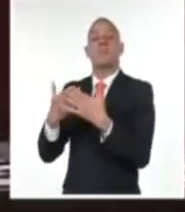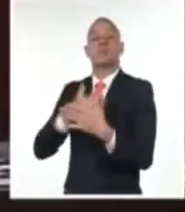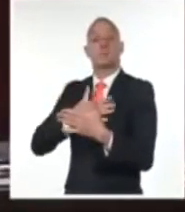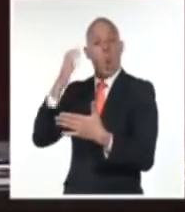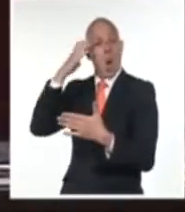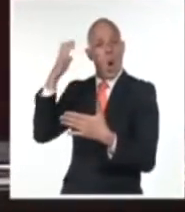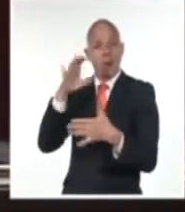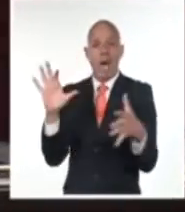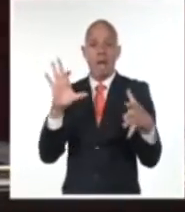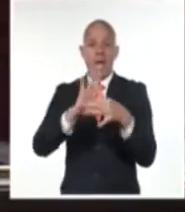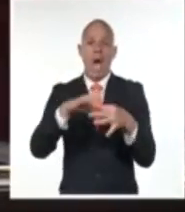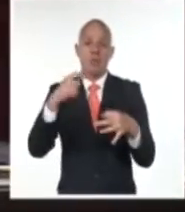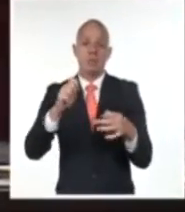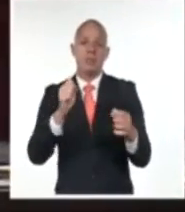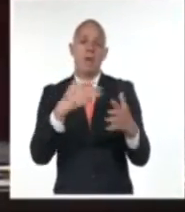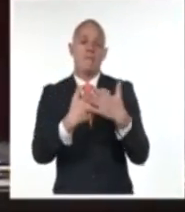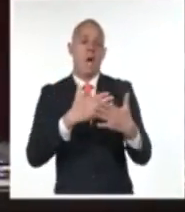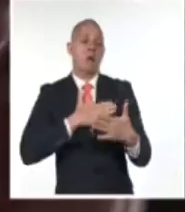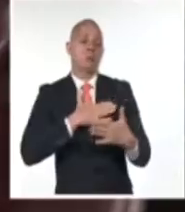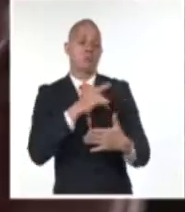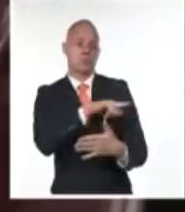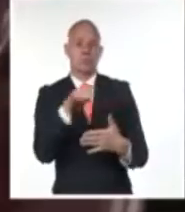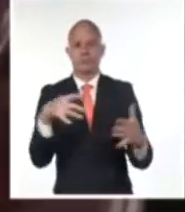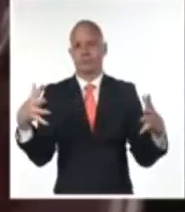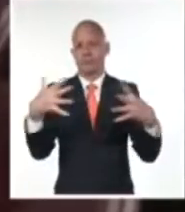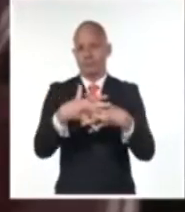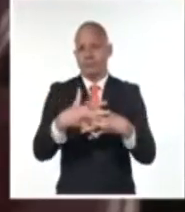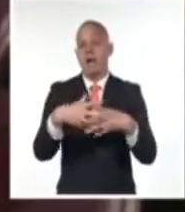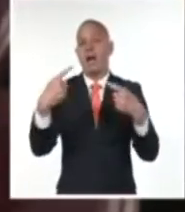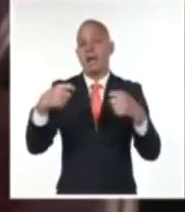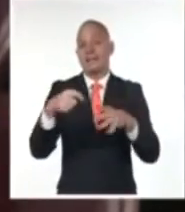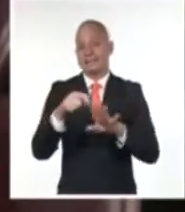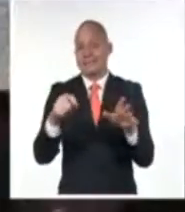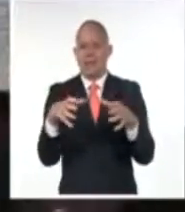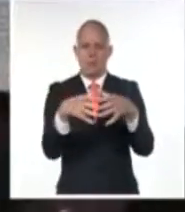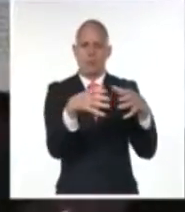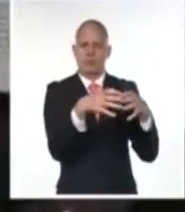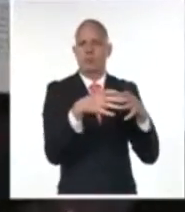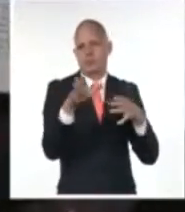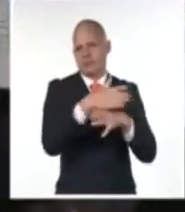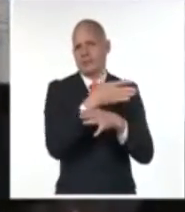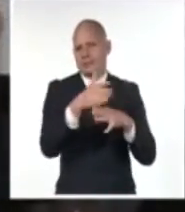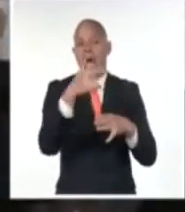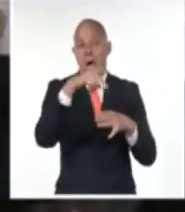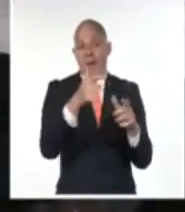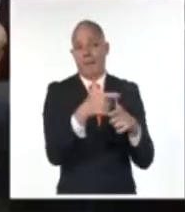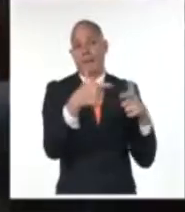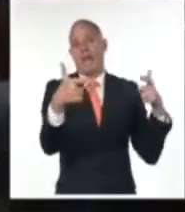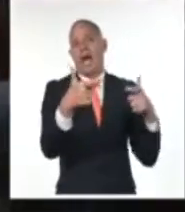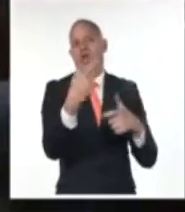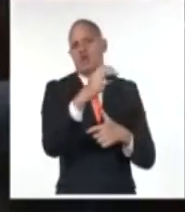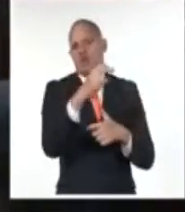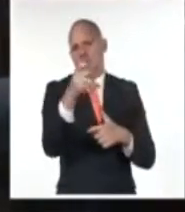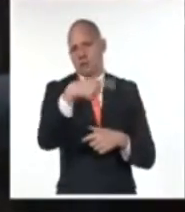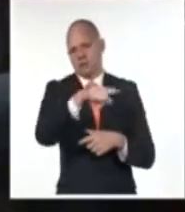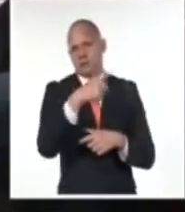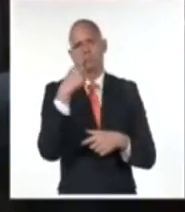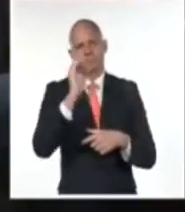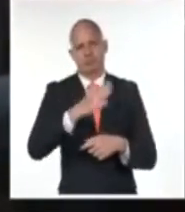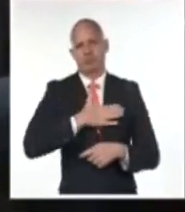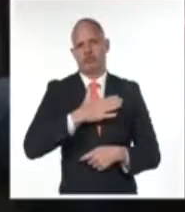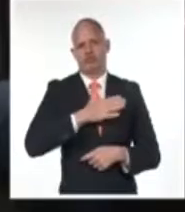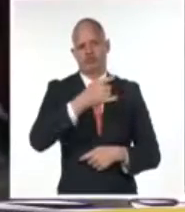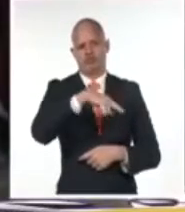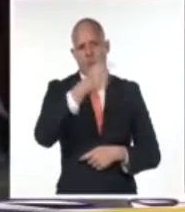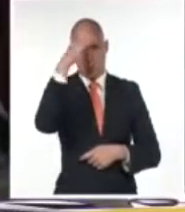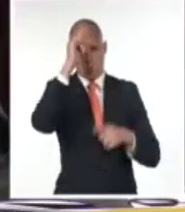los nuevos actores económicos privados, entre ellos las MIPYME, que ya suman más de 200 en el sector en